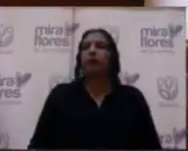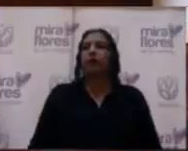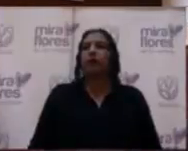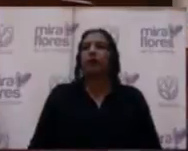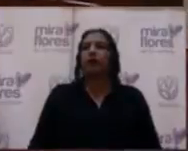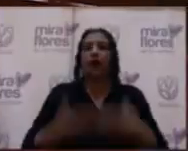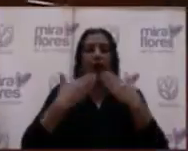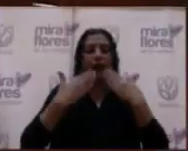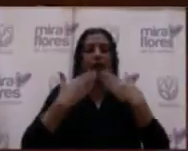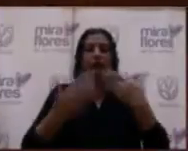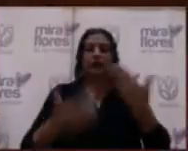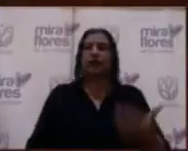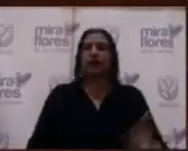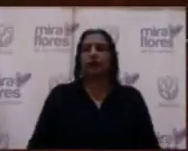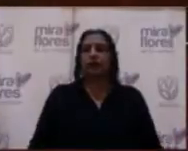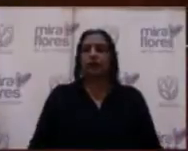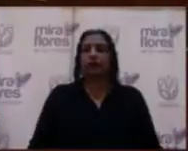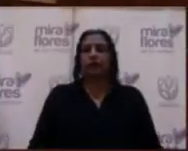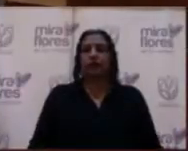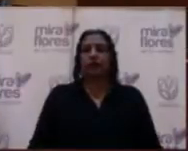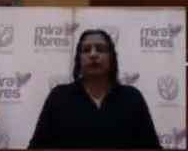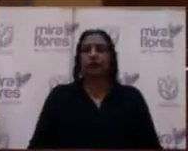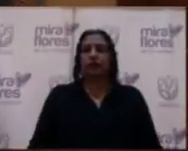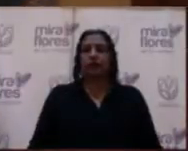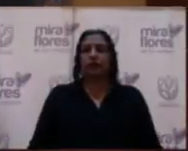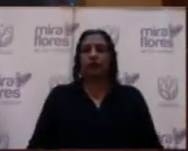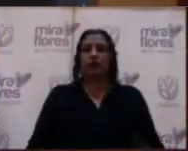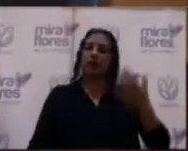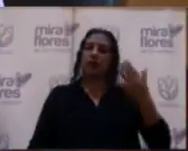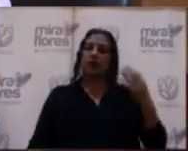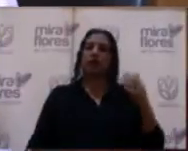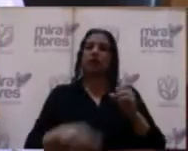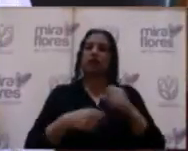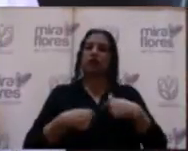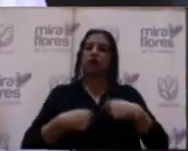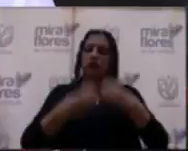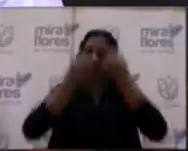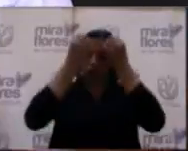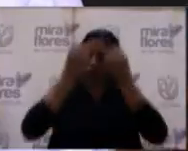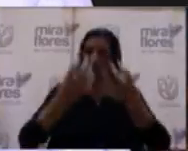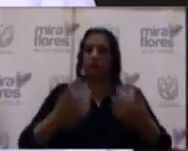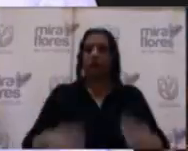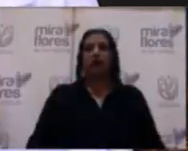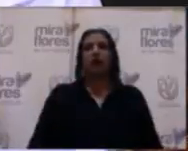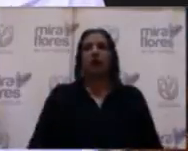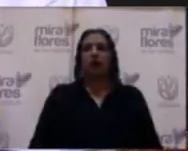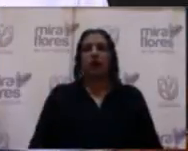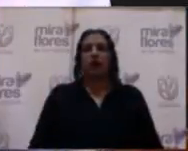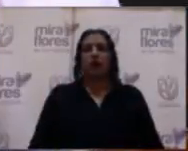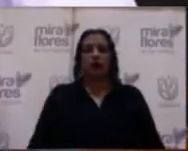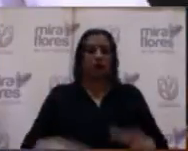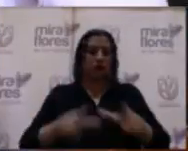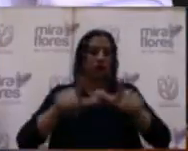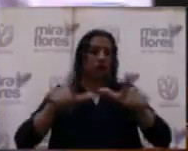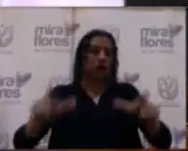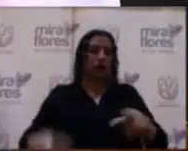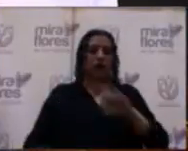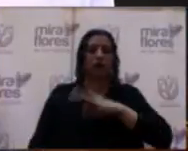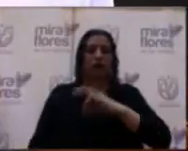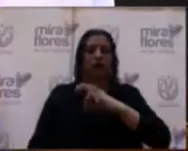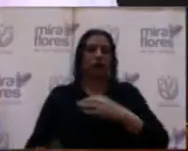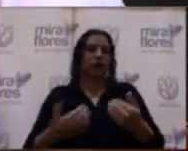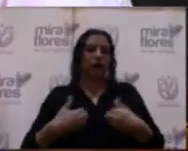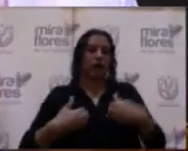alcalde. Hace unos consejos informé de zonas privilegiadas que tienen algunos